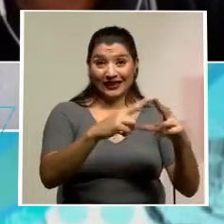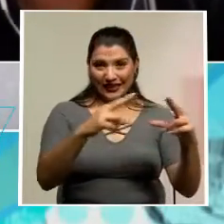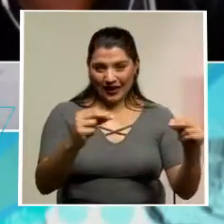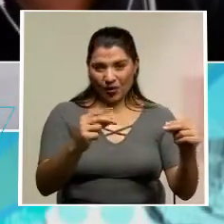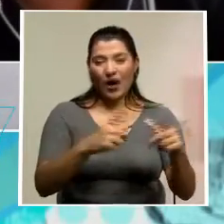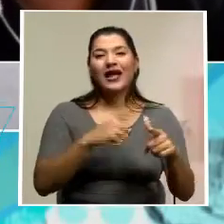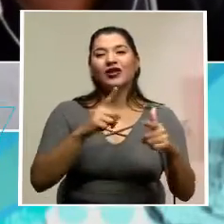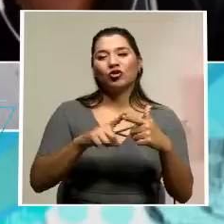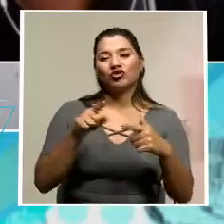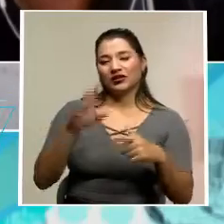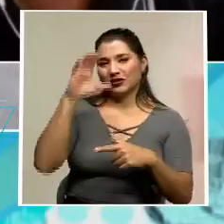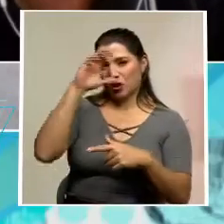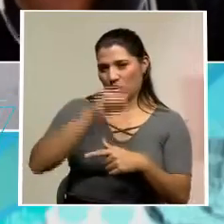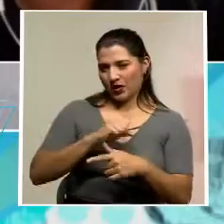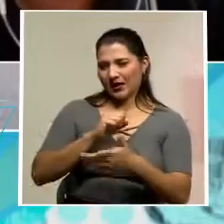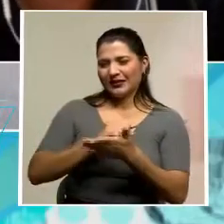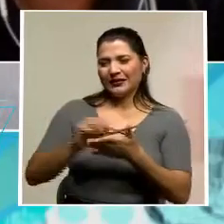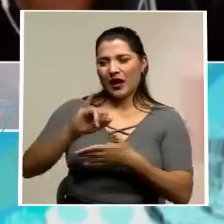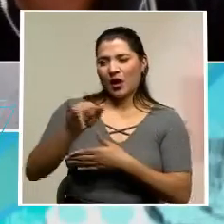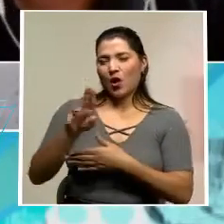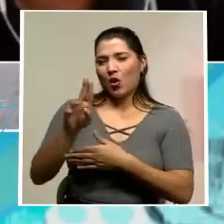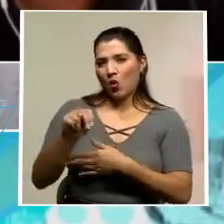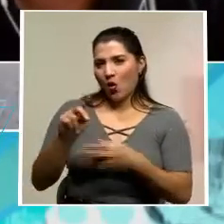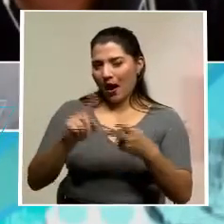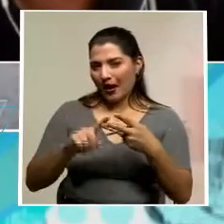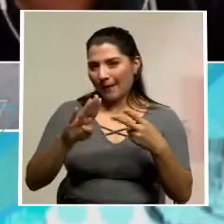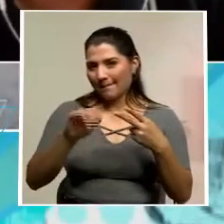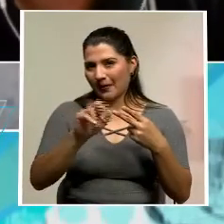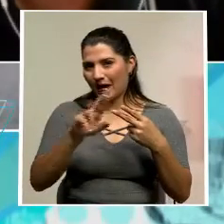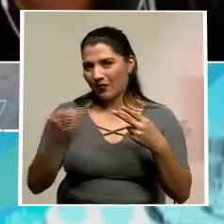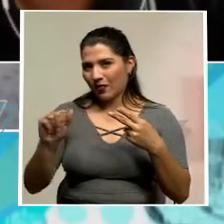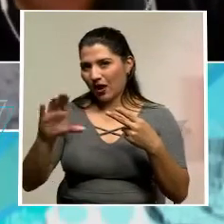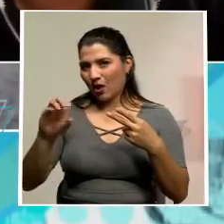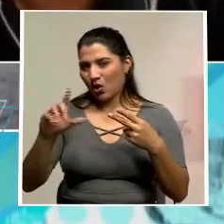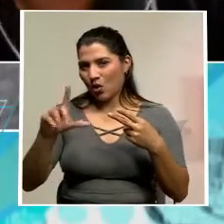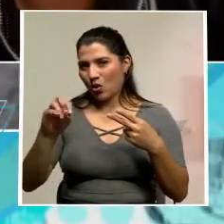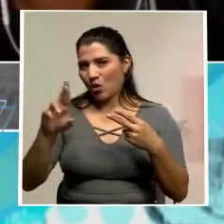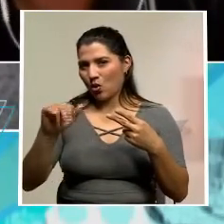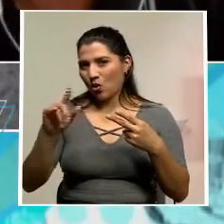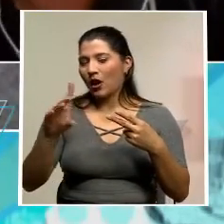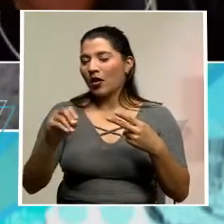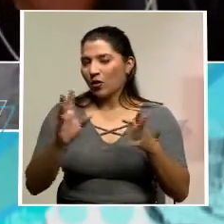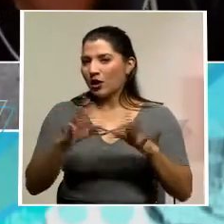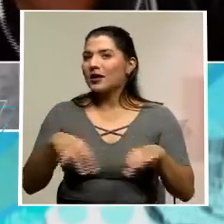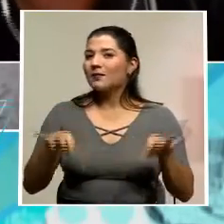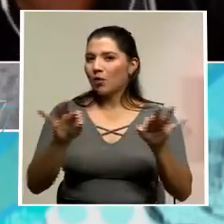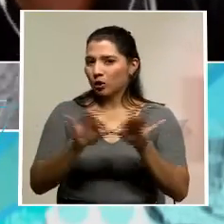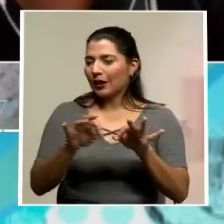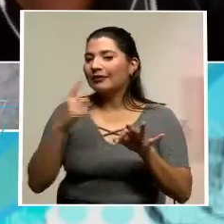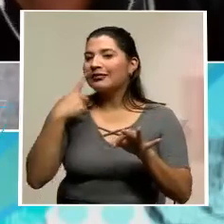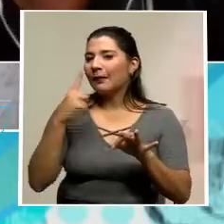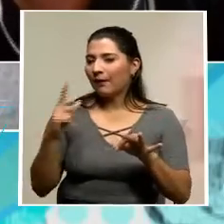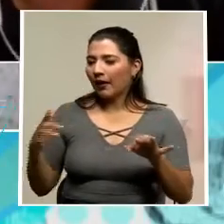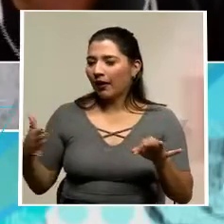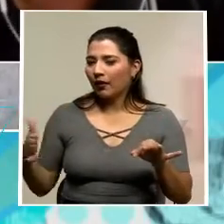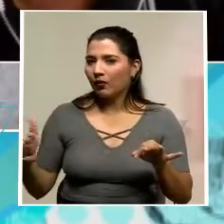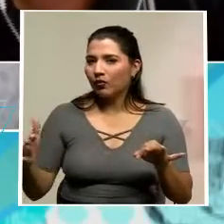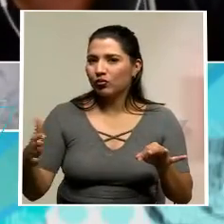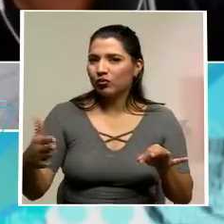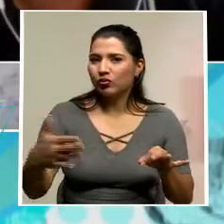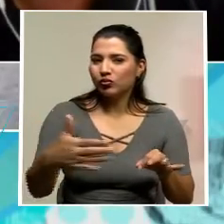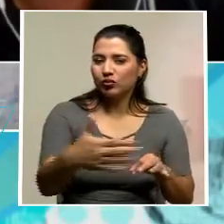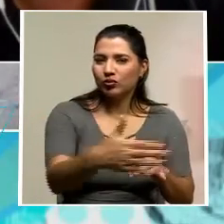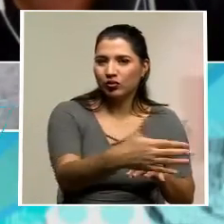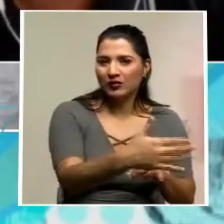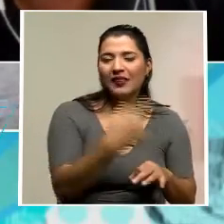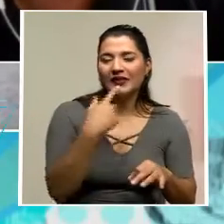Juan, lago de Nicaragua y Barra del Colorado era muy importante para la navegación, para el movimiento, migración de esta